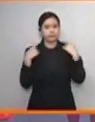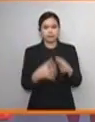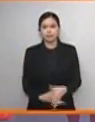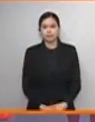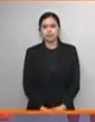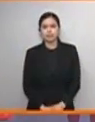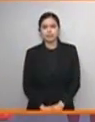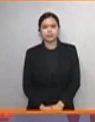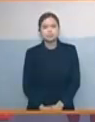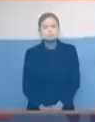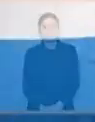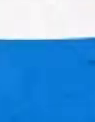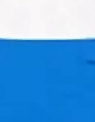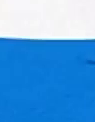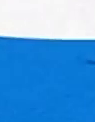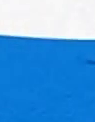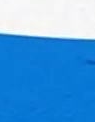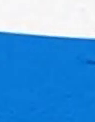vida.